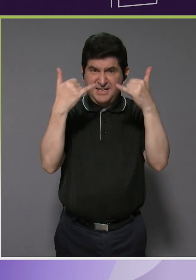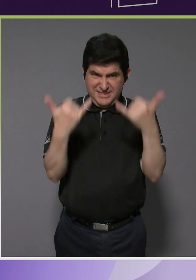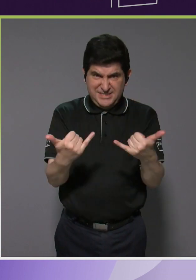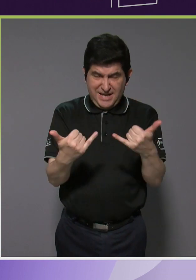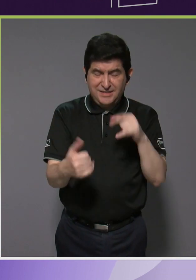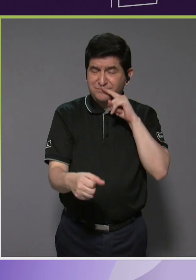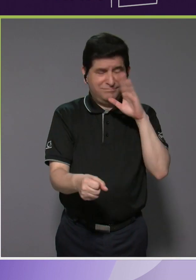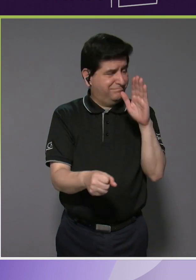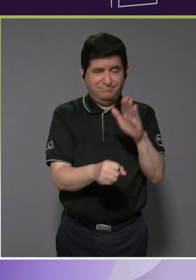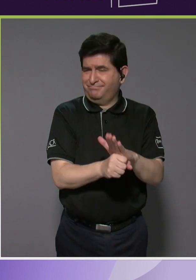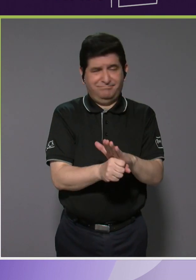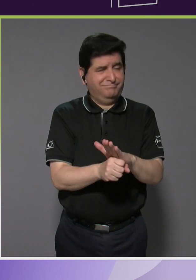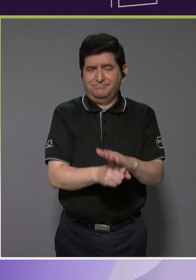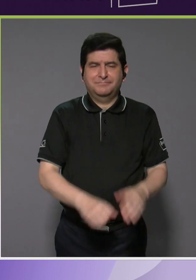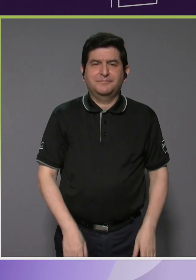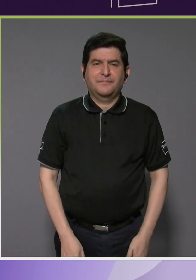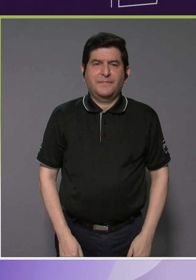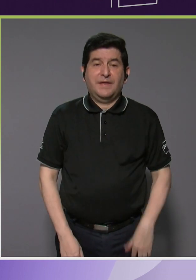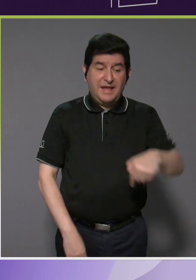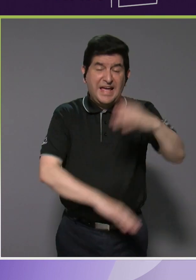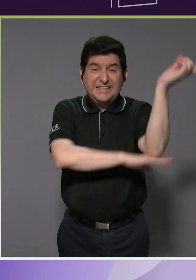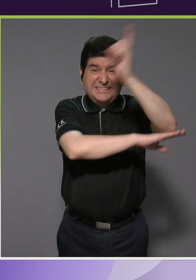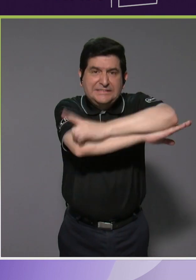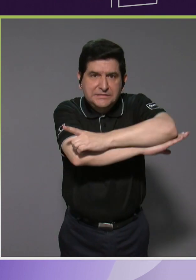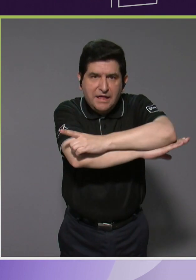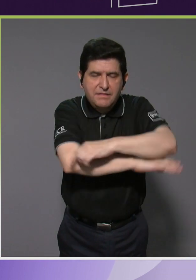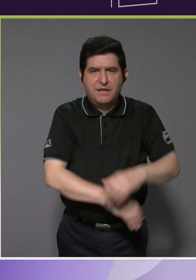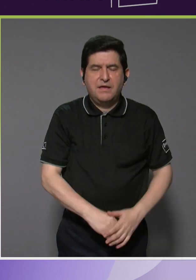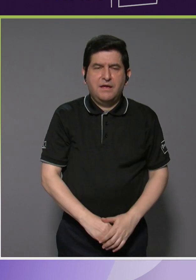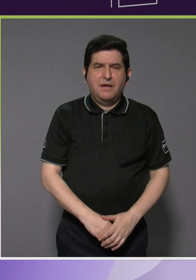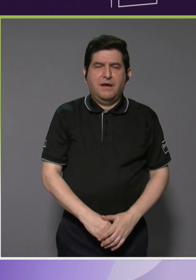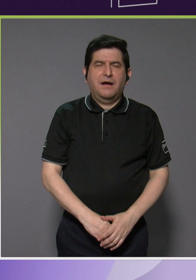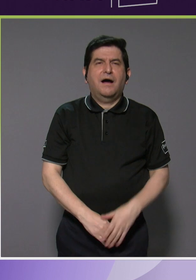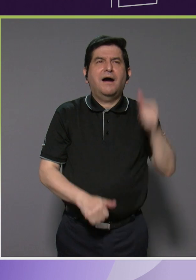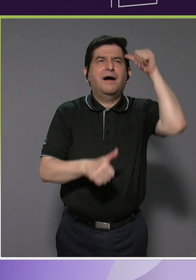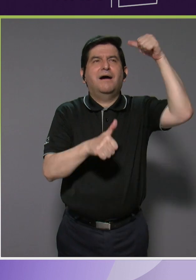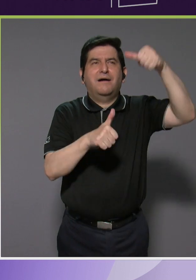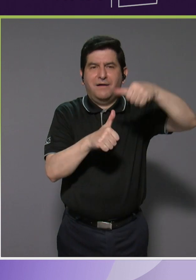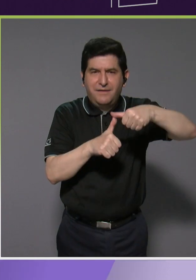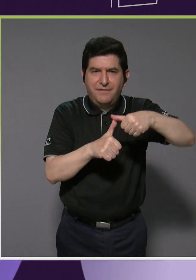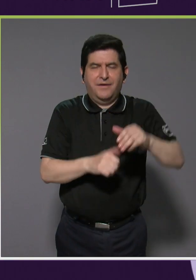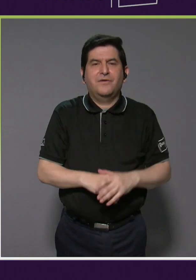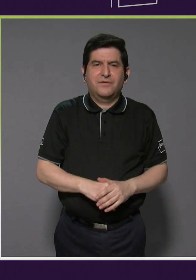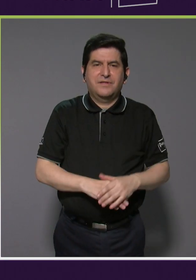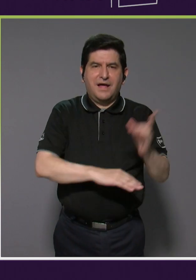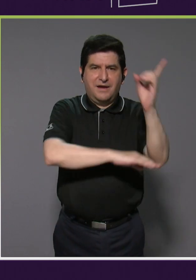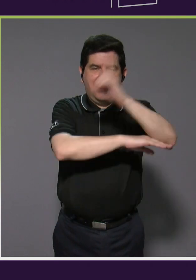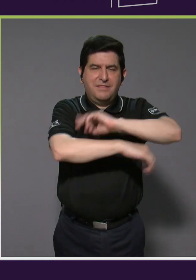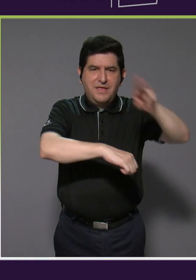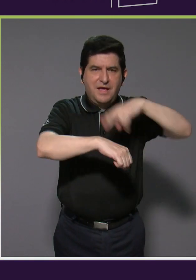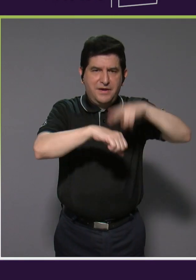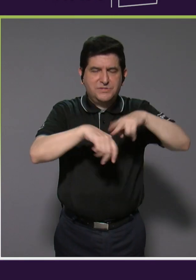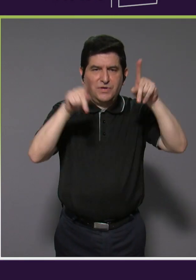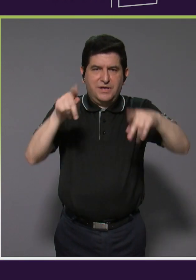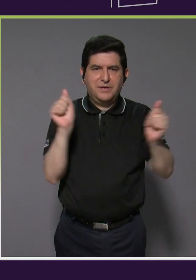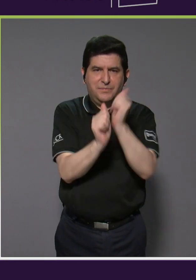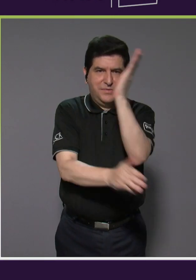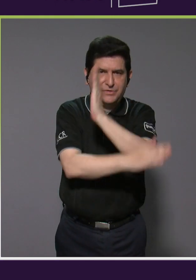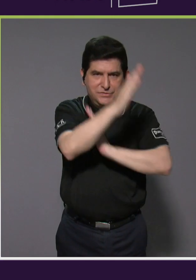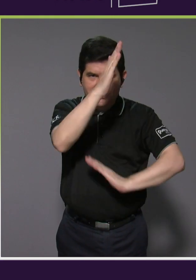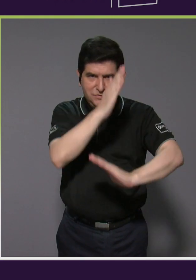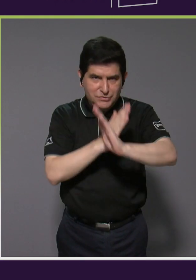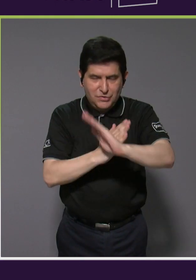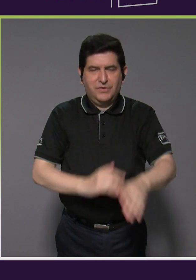no lo es. Entonces, en un día como hoy, que se conmemora un día para el Día Nacional para las Personas